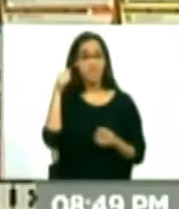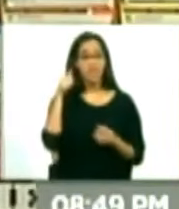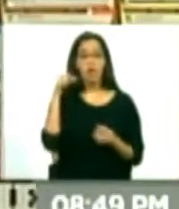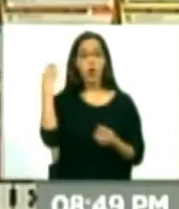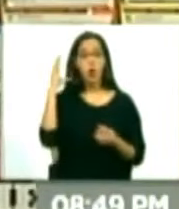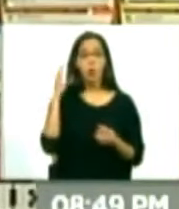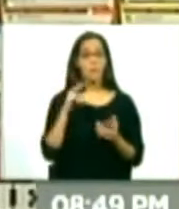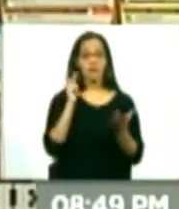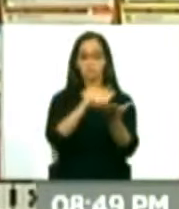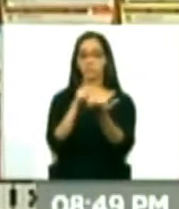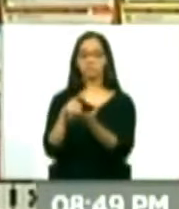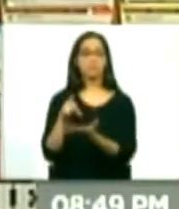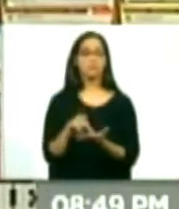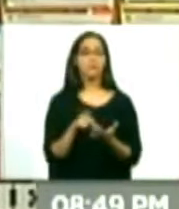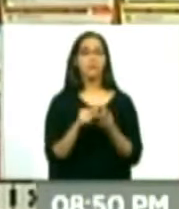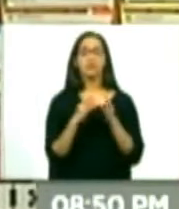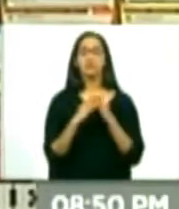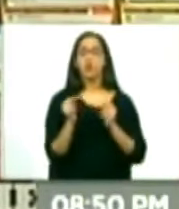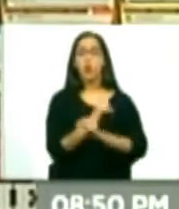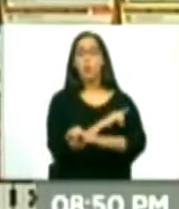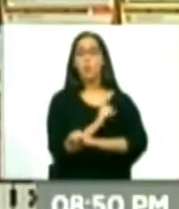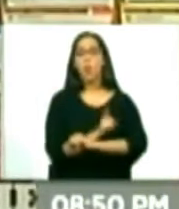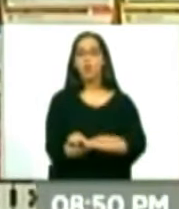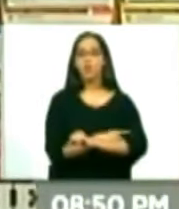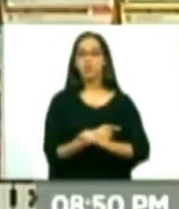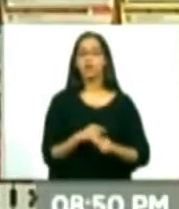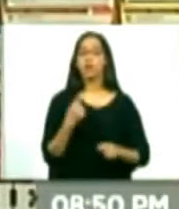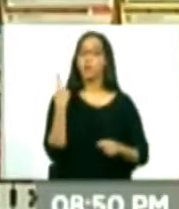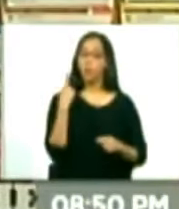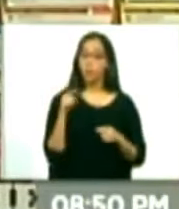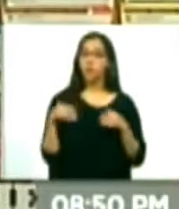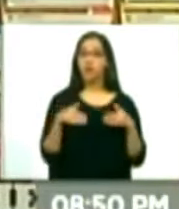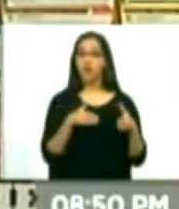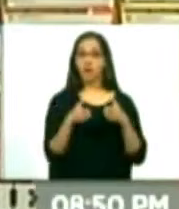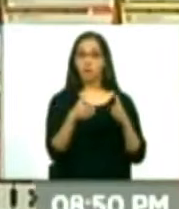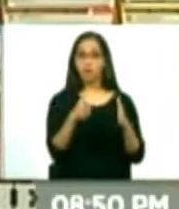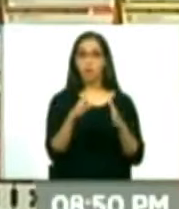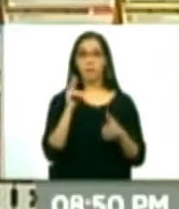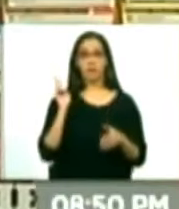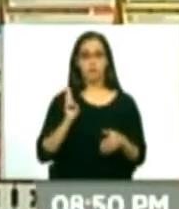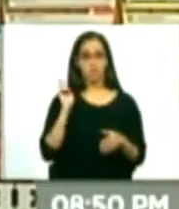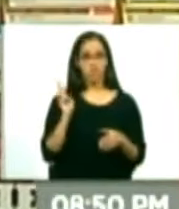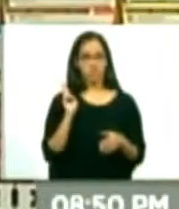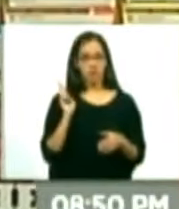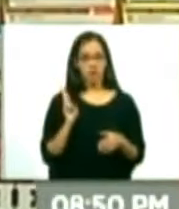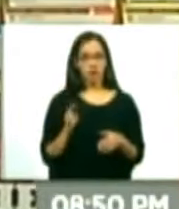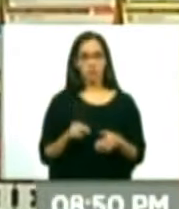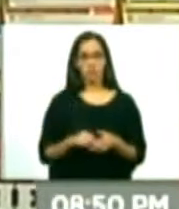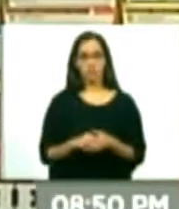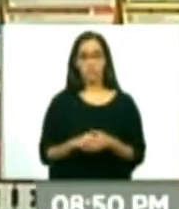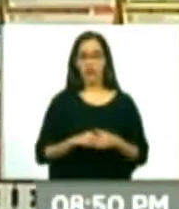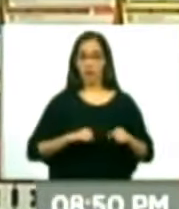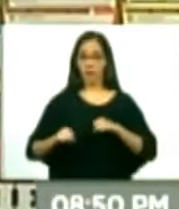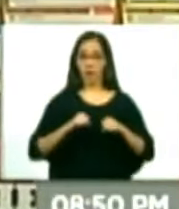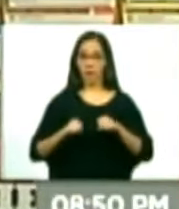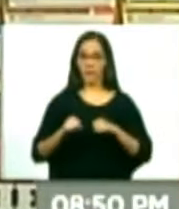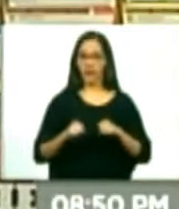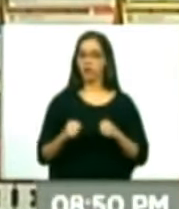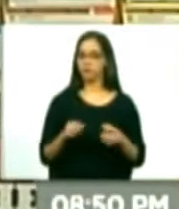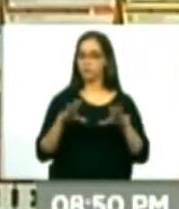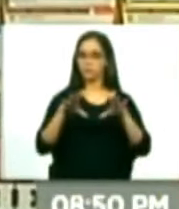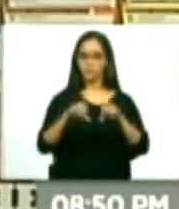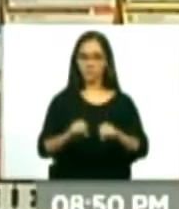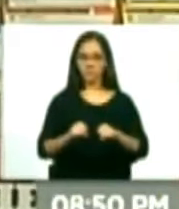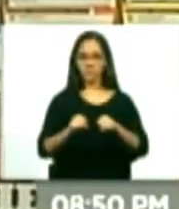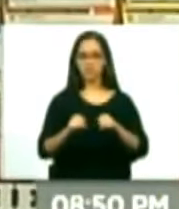penetrado todas las instancias del poder. Una de las vías que ellos utilizaron para promoverlo fue tener control